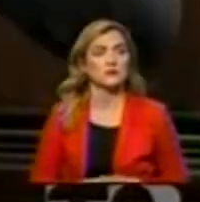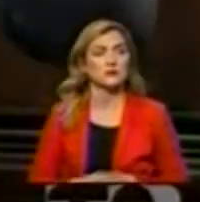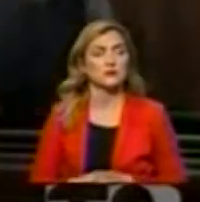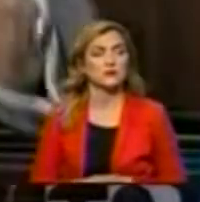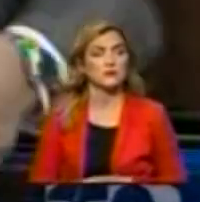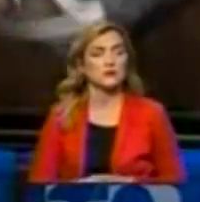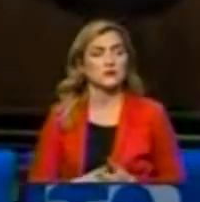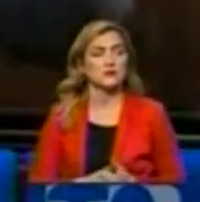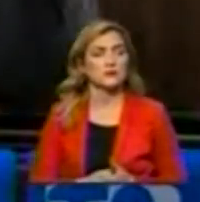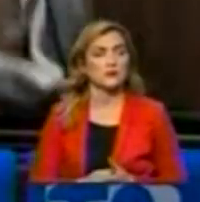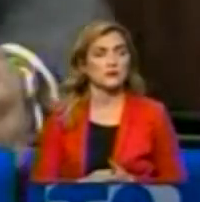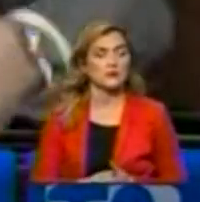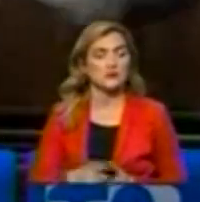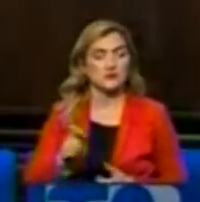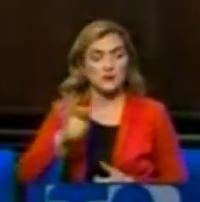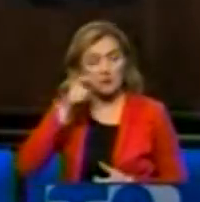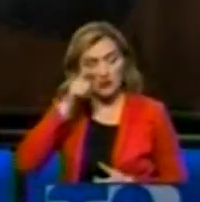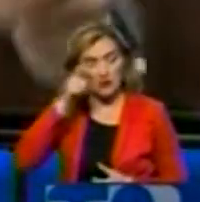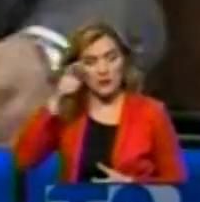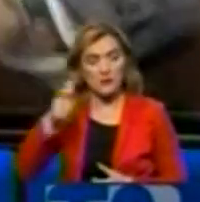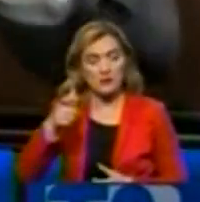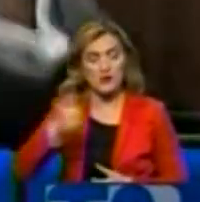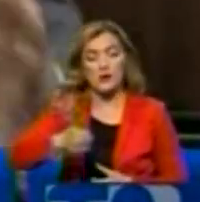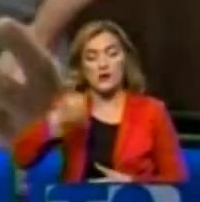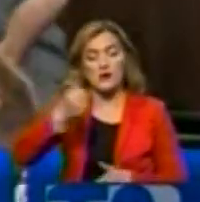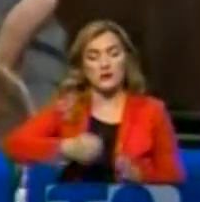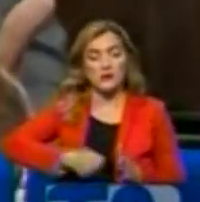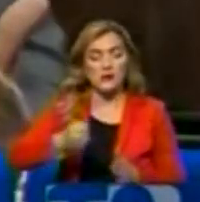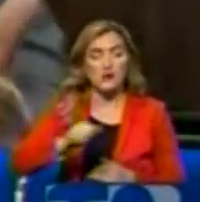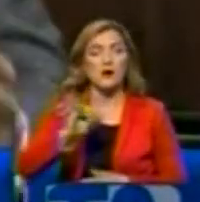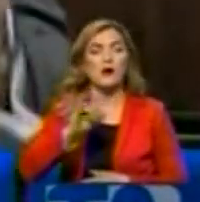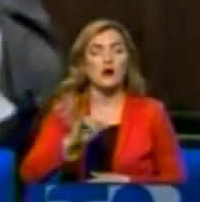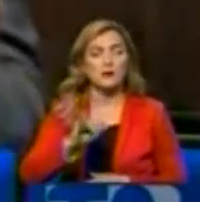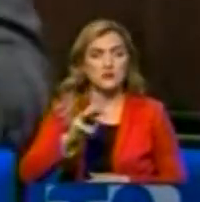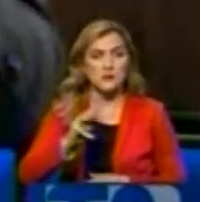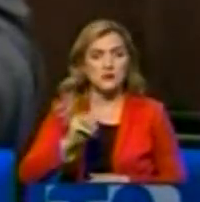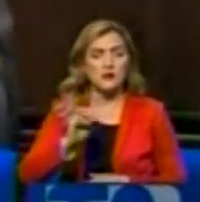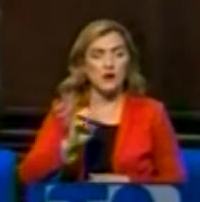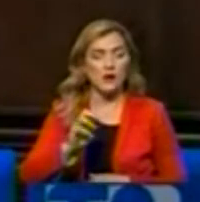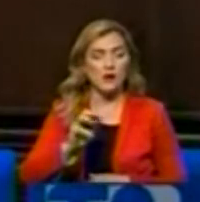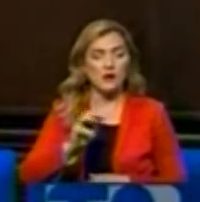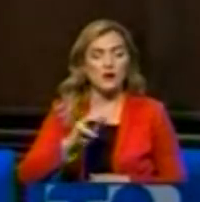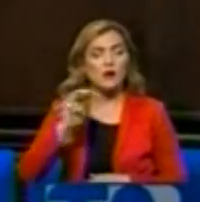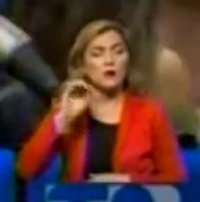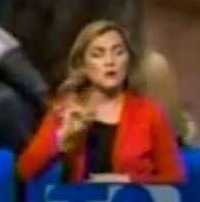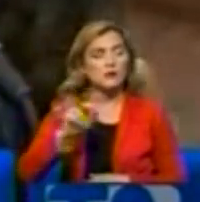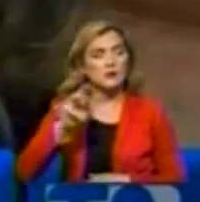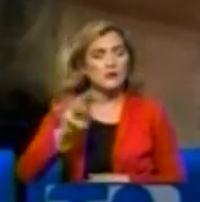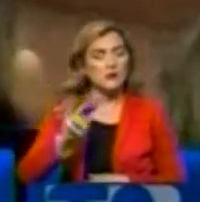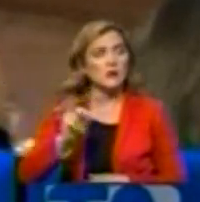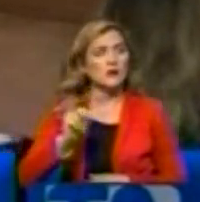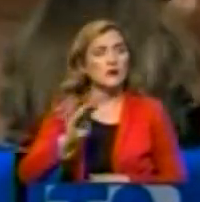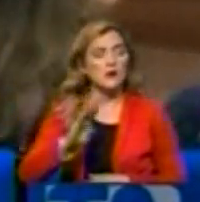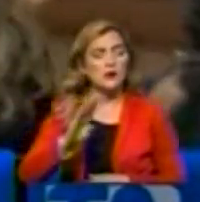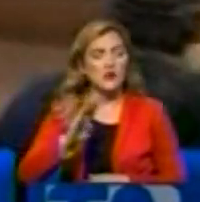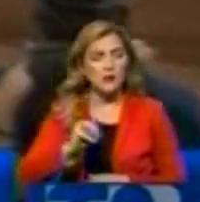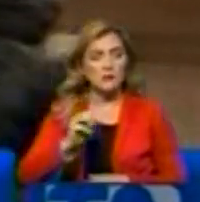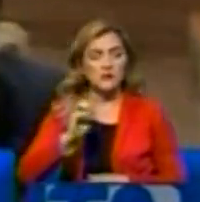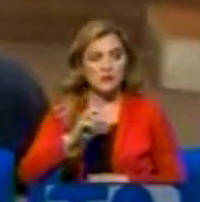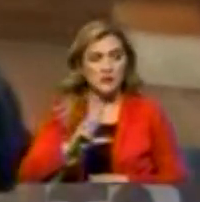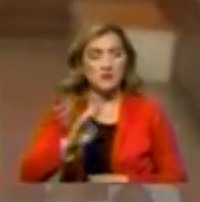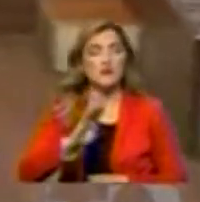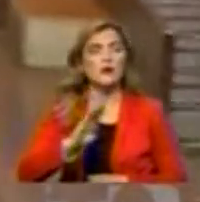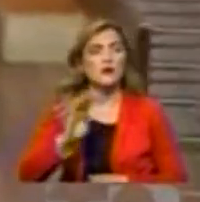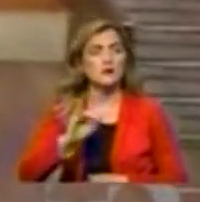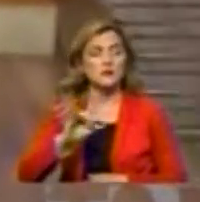que Fiscalía, Procuraduría, Inmobiliar, entre otras instituciones, hagan la parte que les compete. Además, dice que el organismo